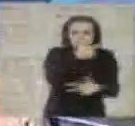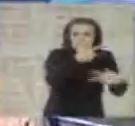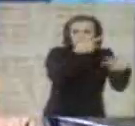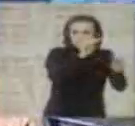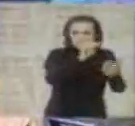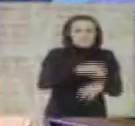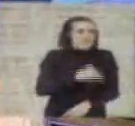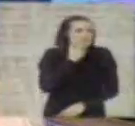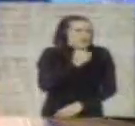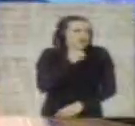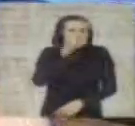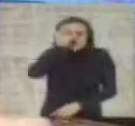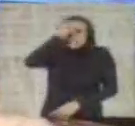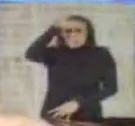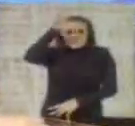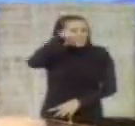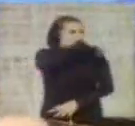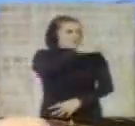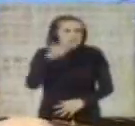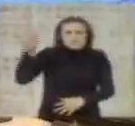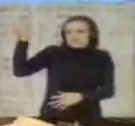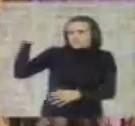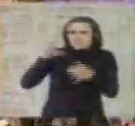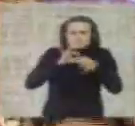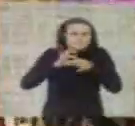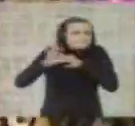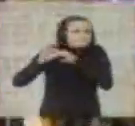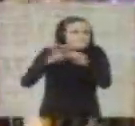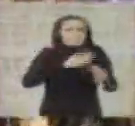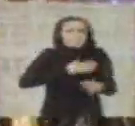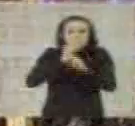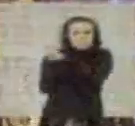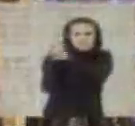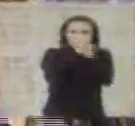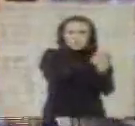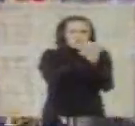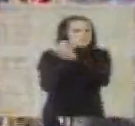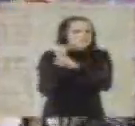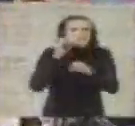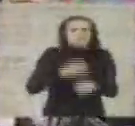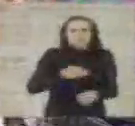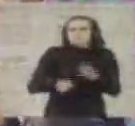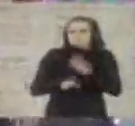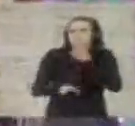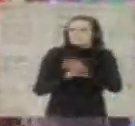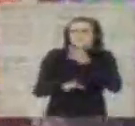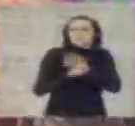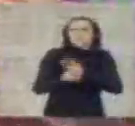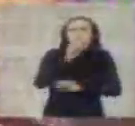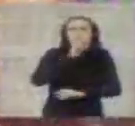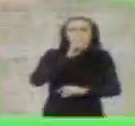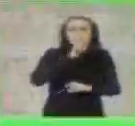Era alucinante la unión, ahí detrás mi trompeta, así empezó a sonar.